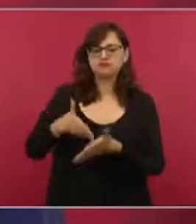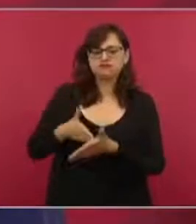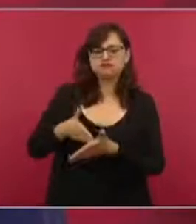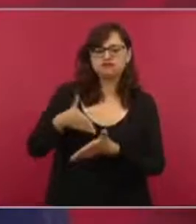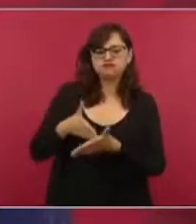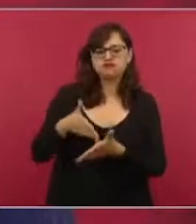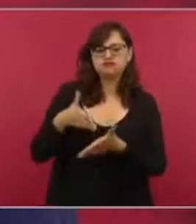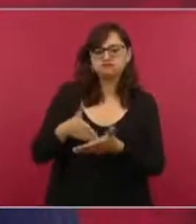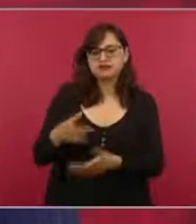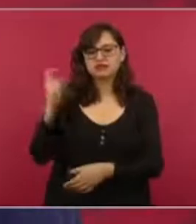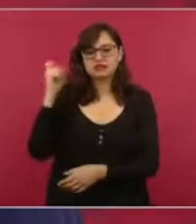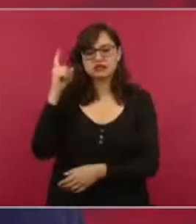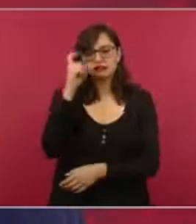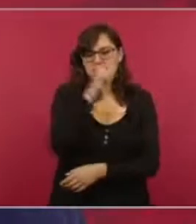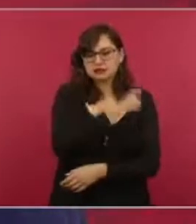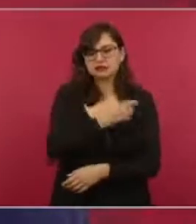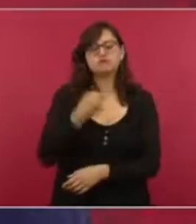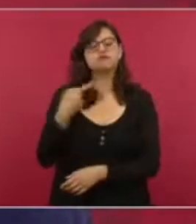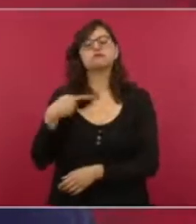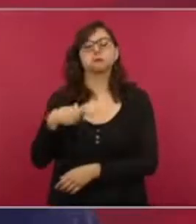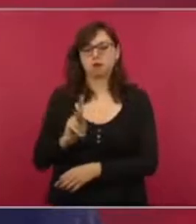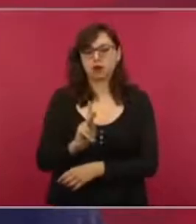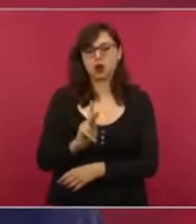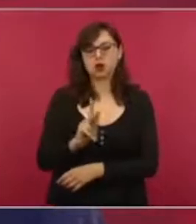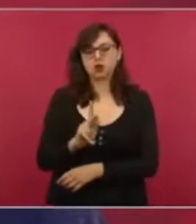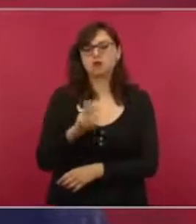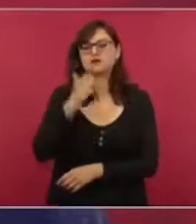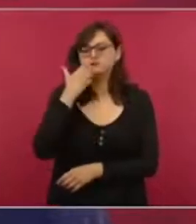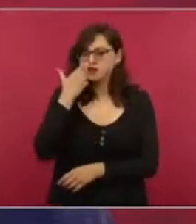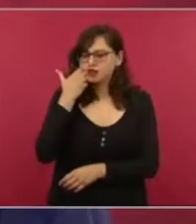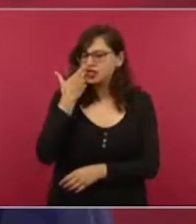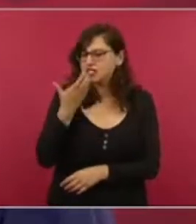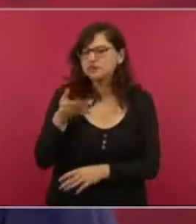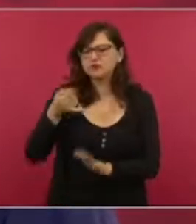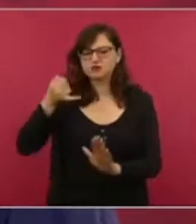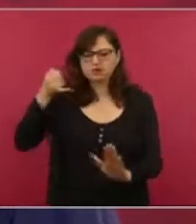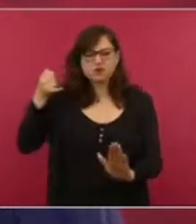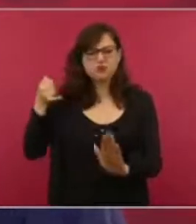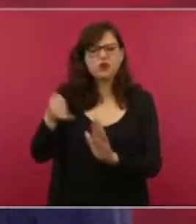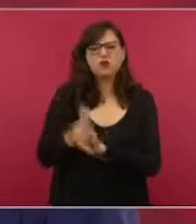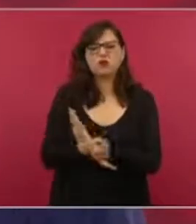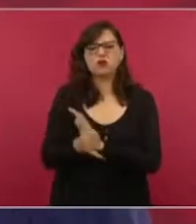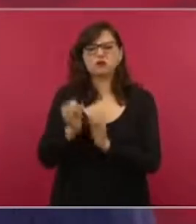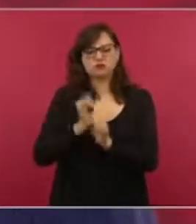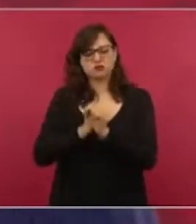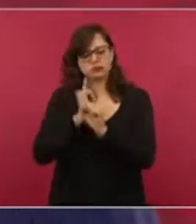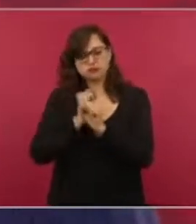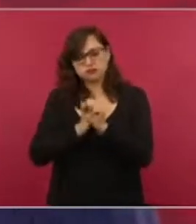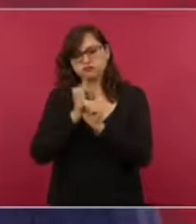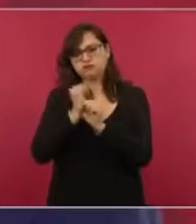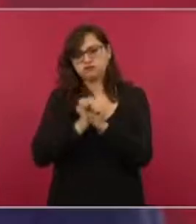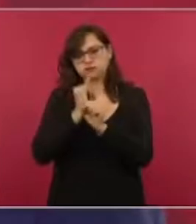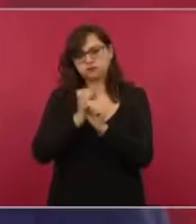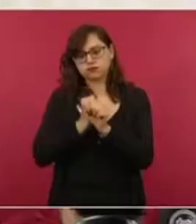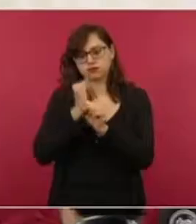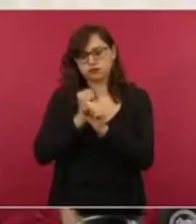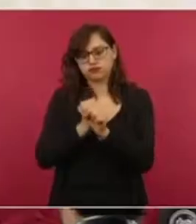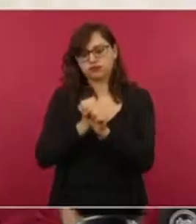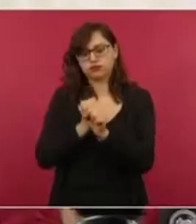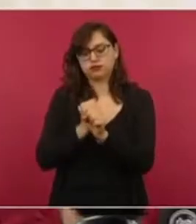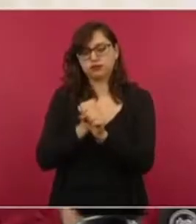obstáculos, pero hay voluntad para llegar al fondo. Yo lo comentaba hace unos